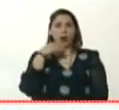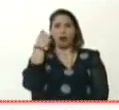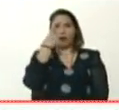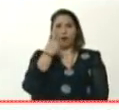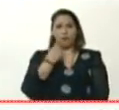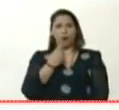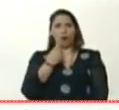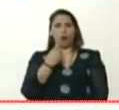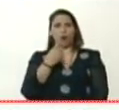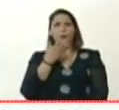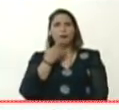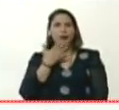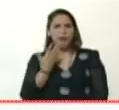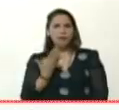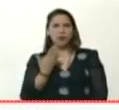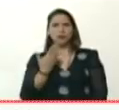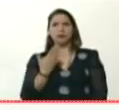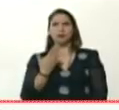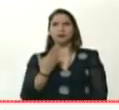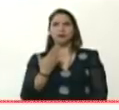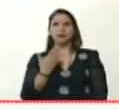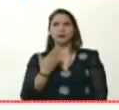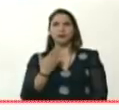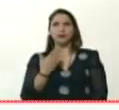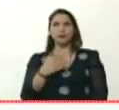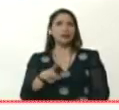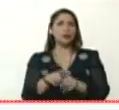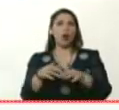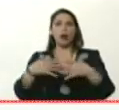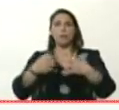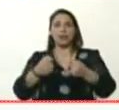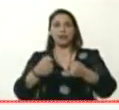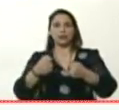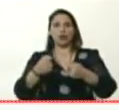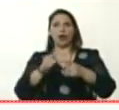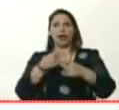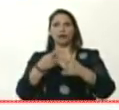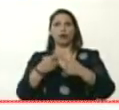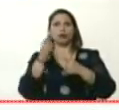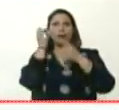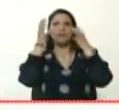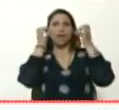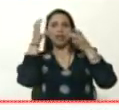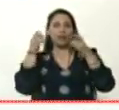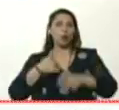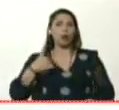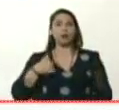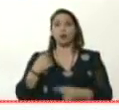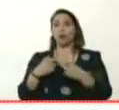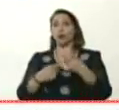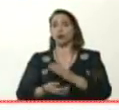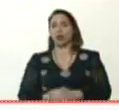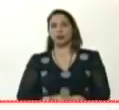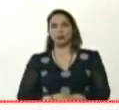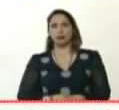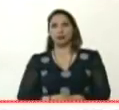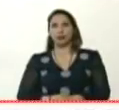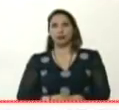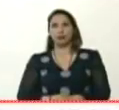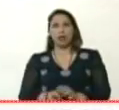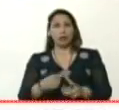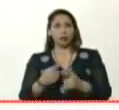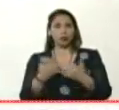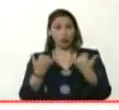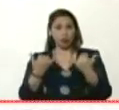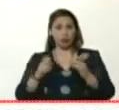Que caiga en el ocio. Es como un preso en una cárcel, pues en el ocio inventan cualquier cosa. Entonces ahorita que debe comenzar el